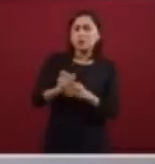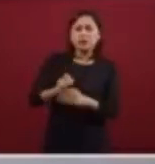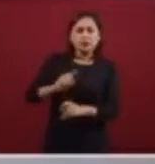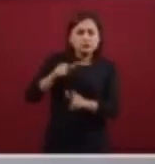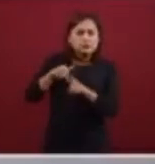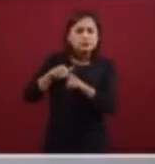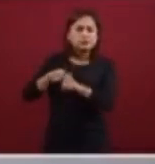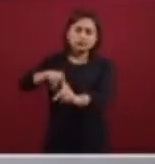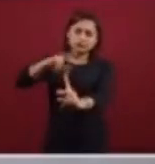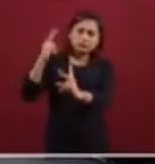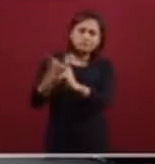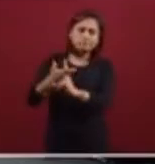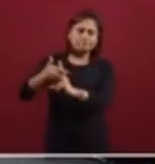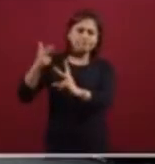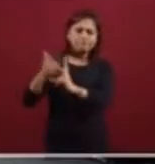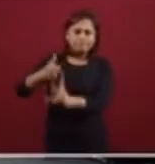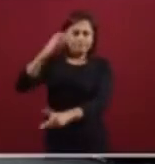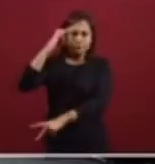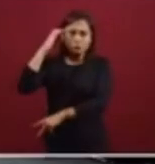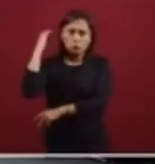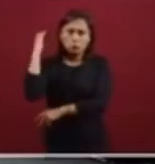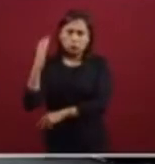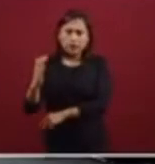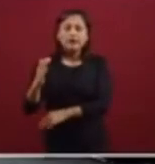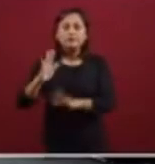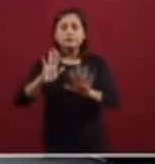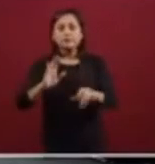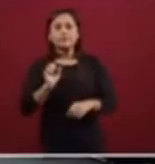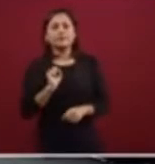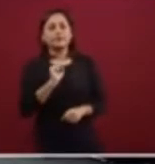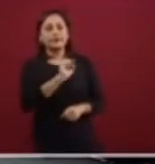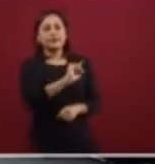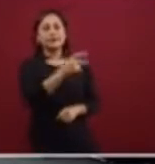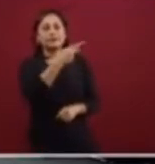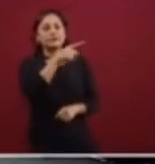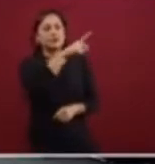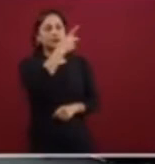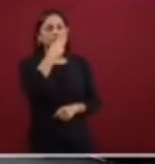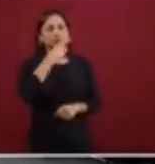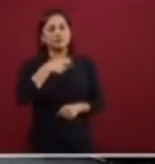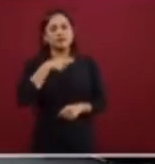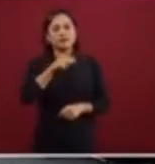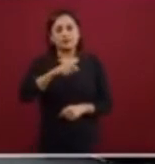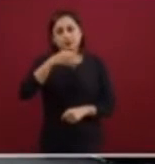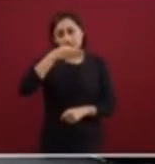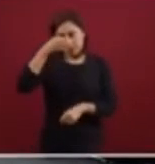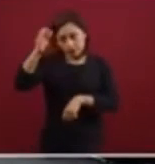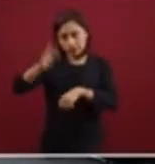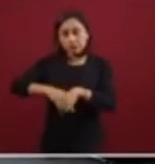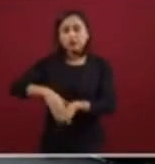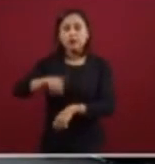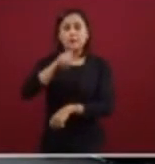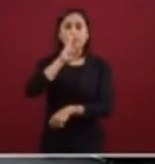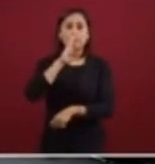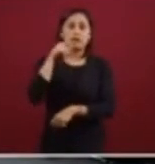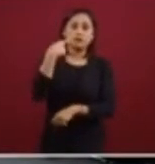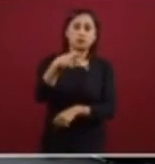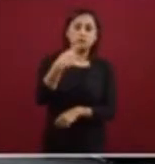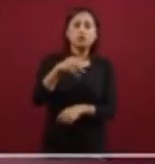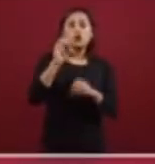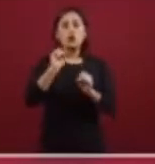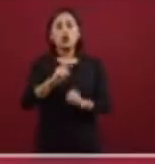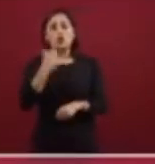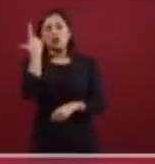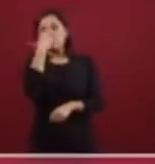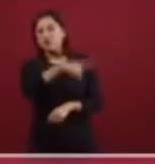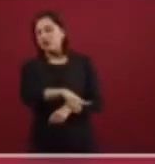Sí, es que ya, a final de cuentas ya están, ¿no? Y a veces un te voy a acusar con tu mamá o un fuchihuacala no alcanza. No es